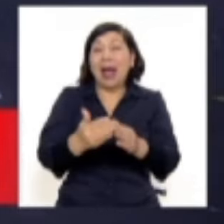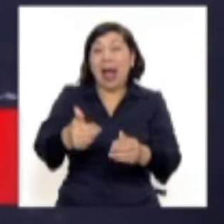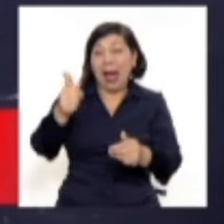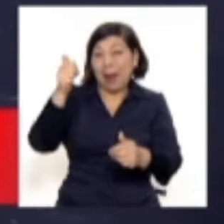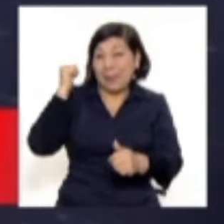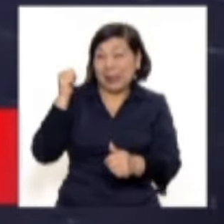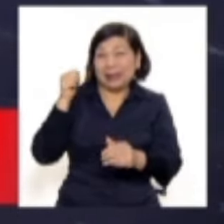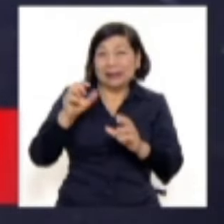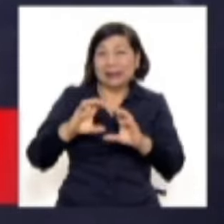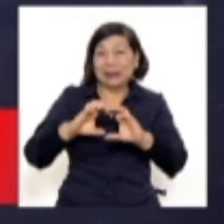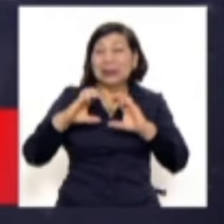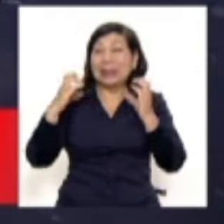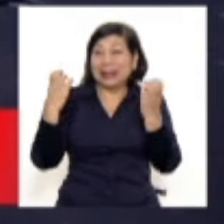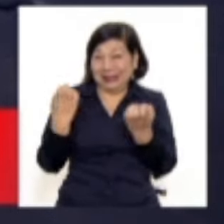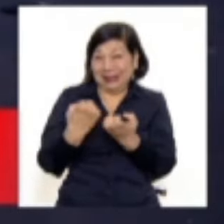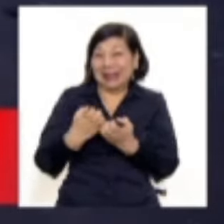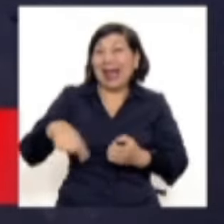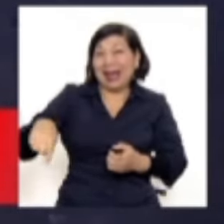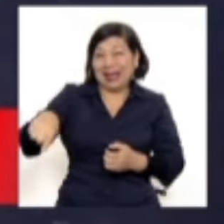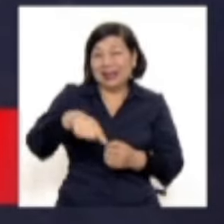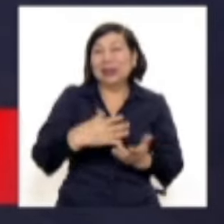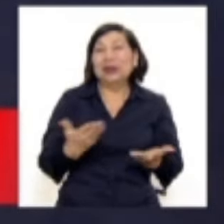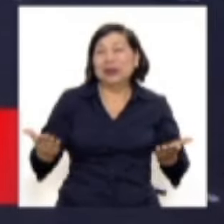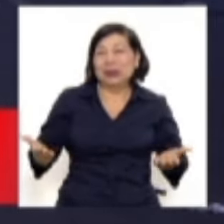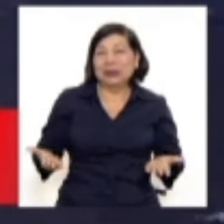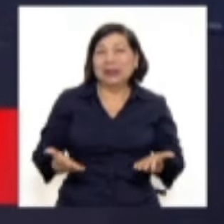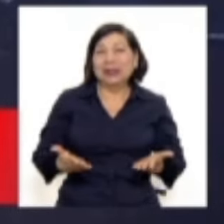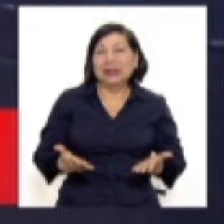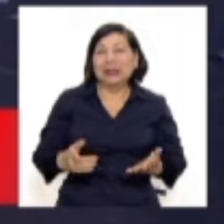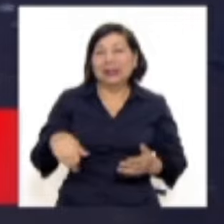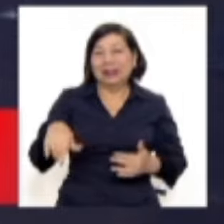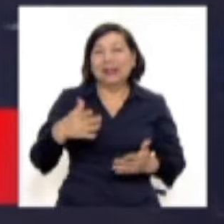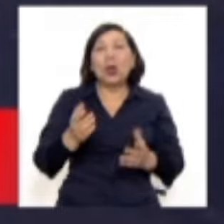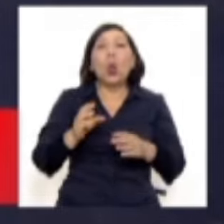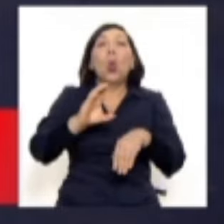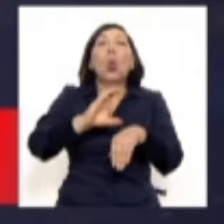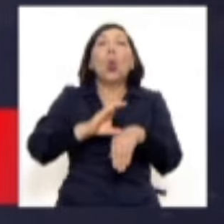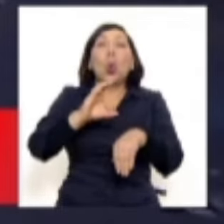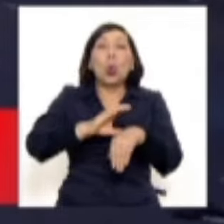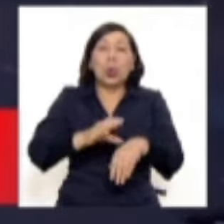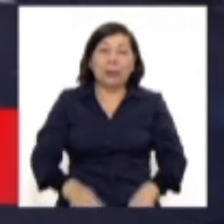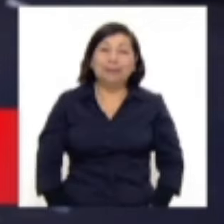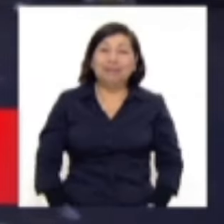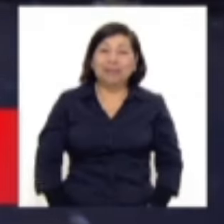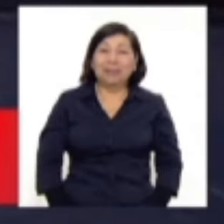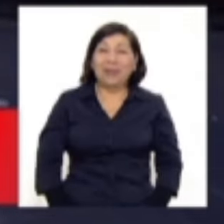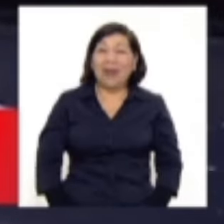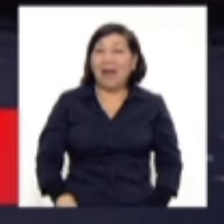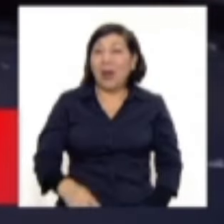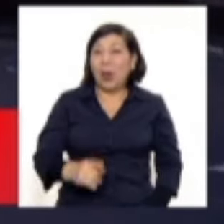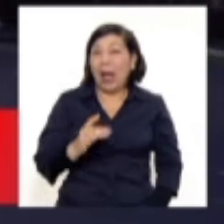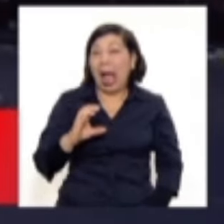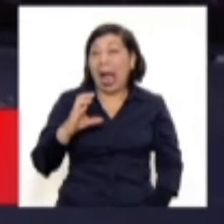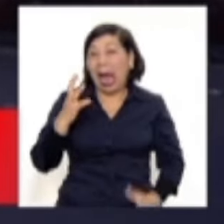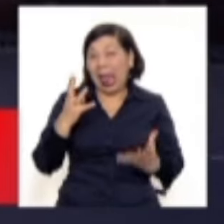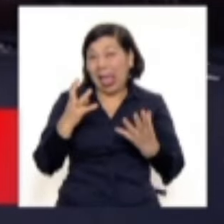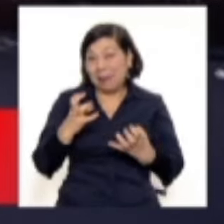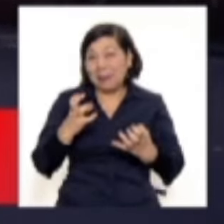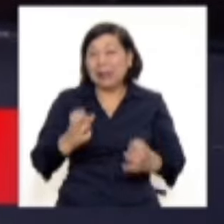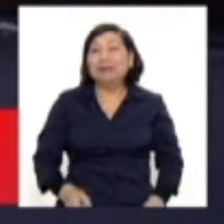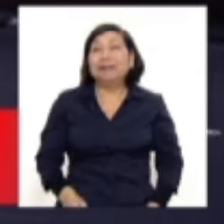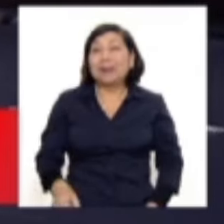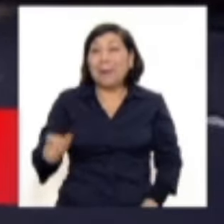espaldas de este emblemático estadio de este club merengue, Club Crema,